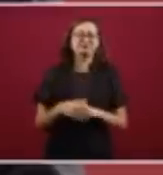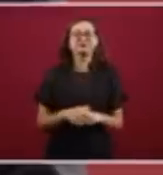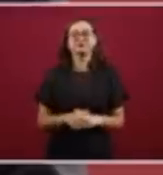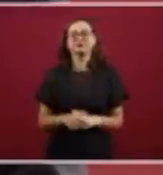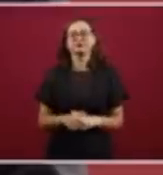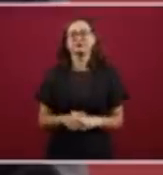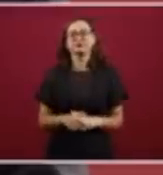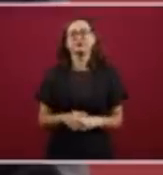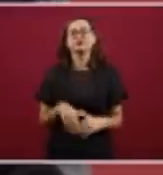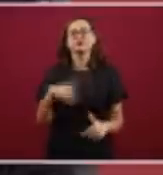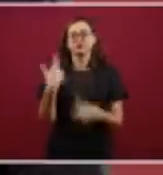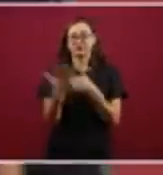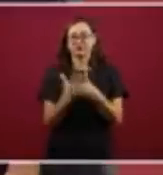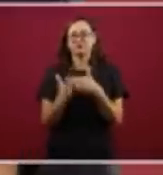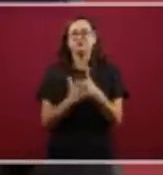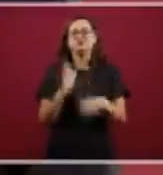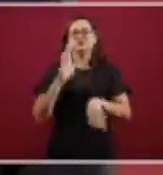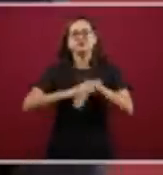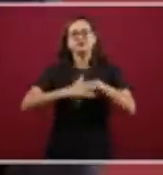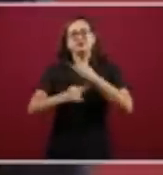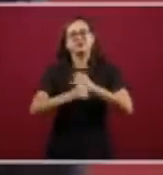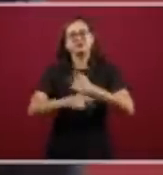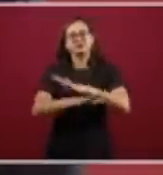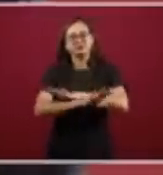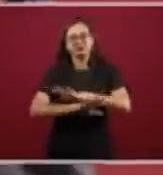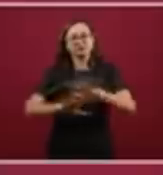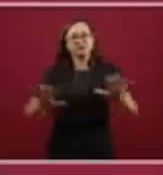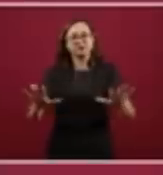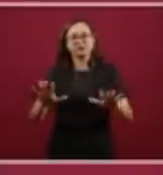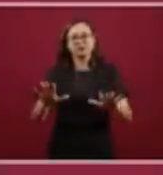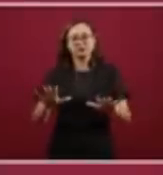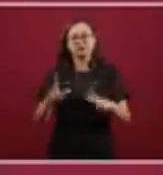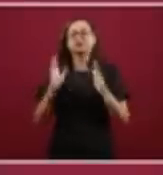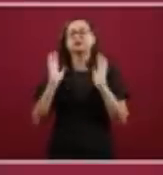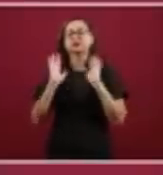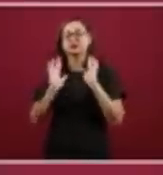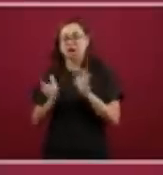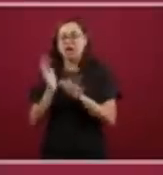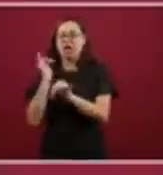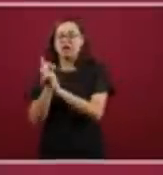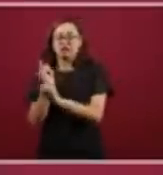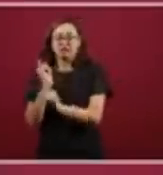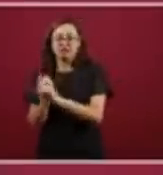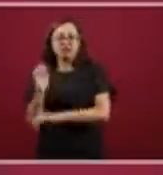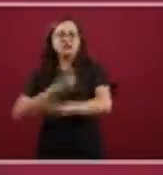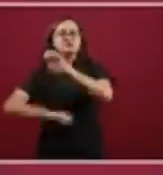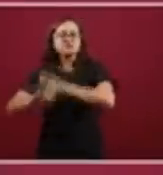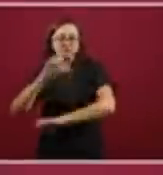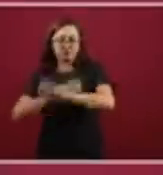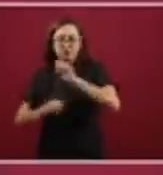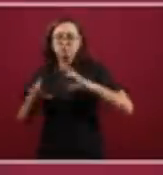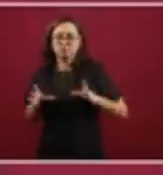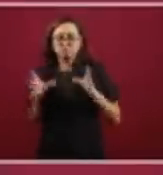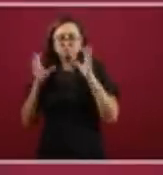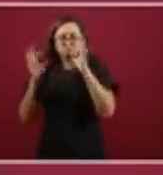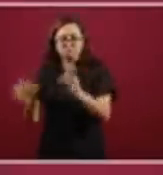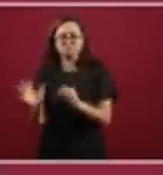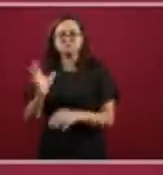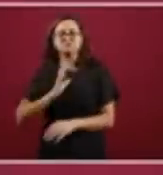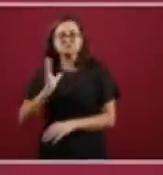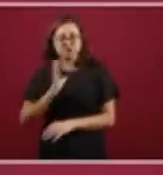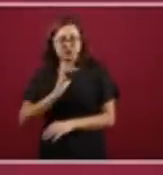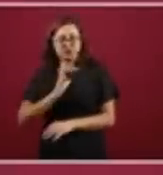vamos a informarles, ya se tiene la empresa del internet, para